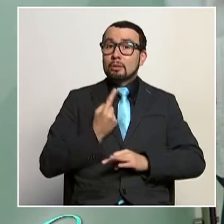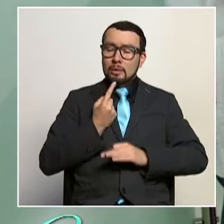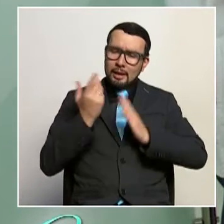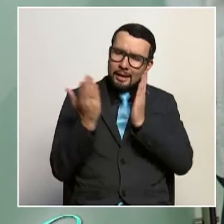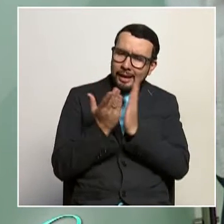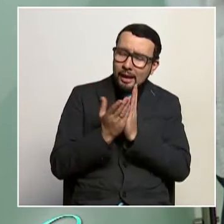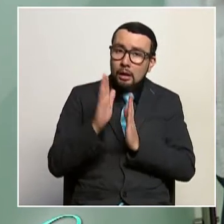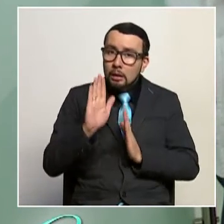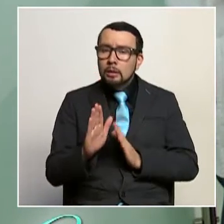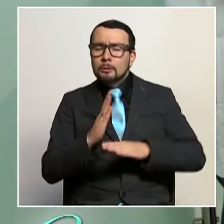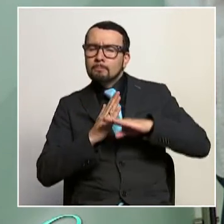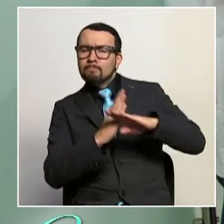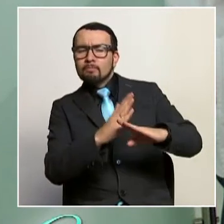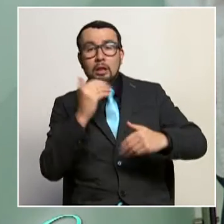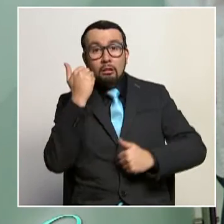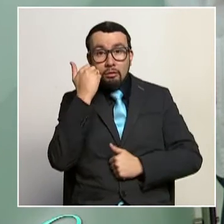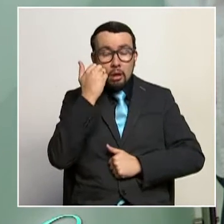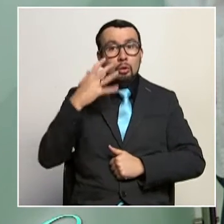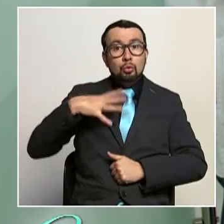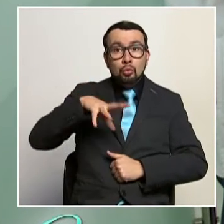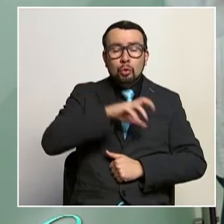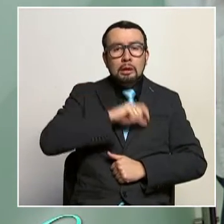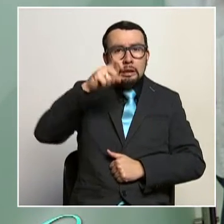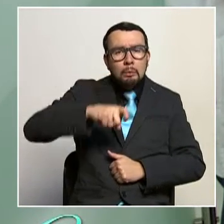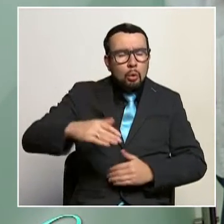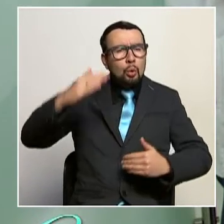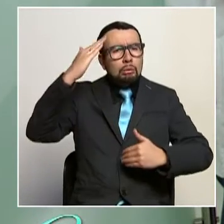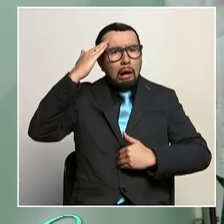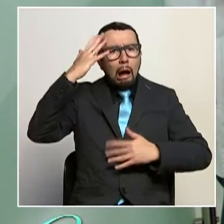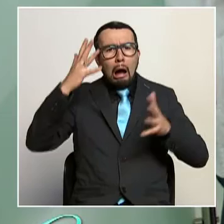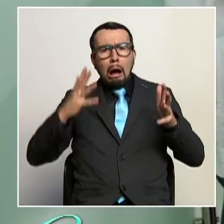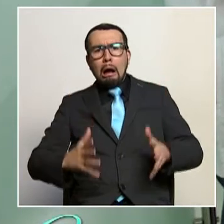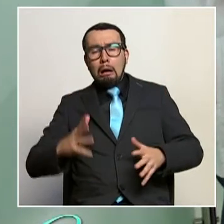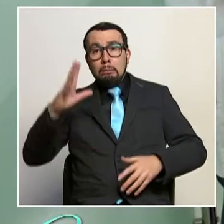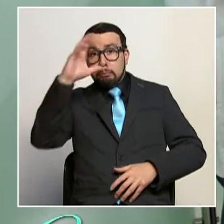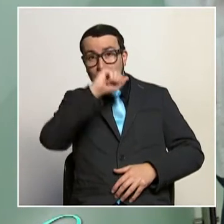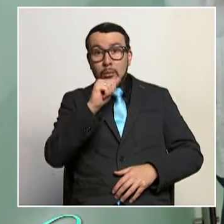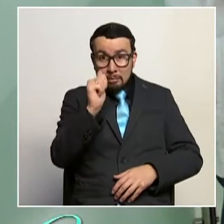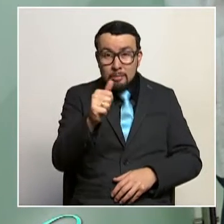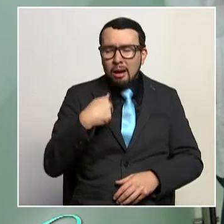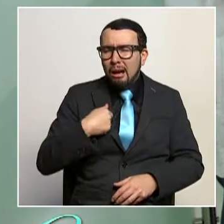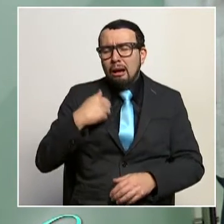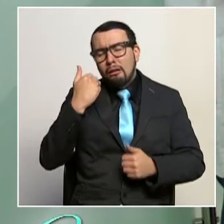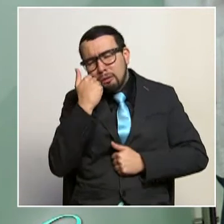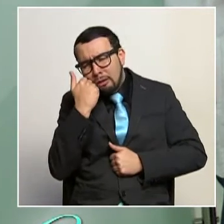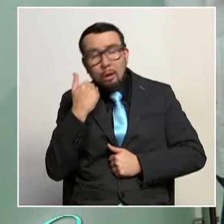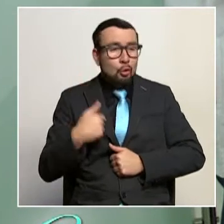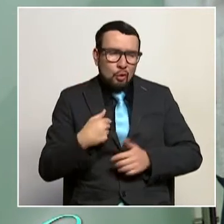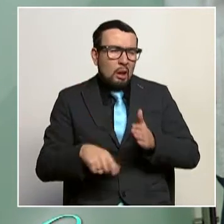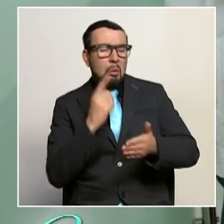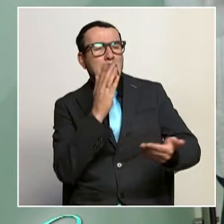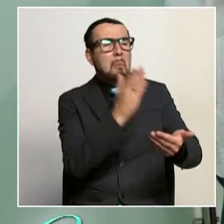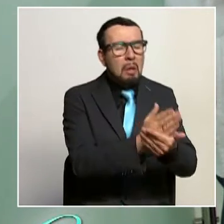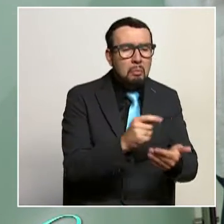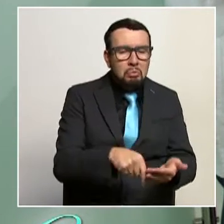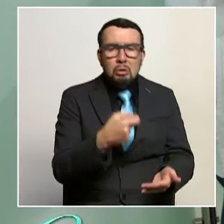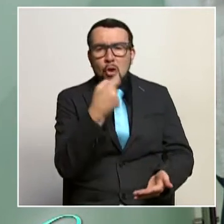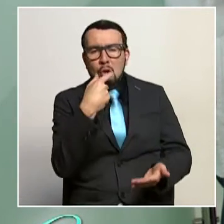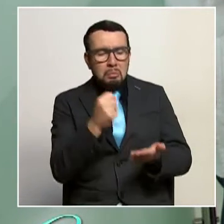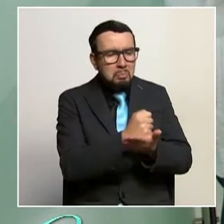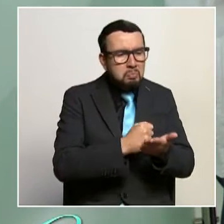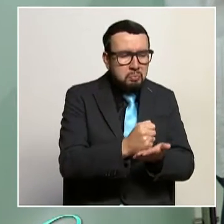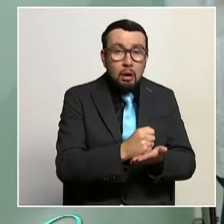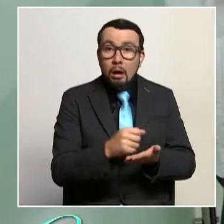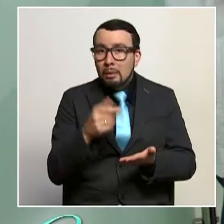preventivo, porque tenemos que tener conciencia. Primero, no se automediquen. Ustedes no se pueden seguir tomando las pastillas del nochero